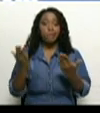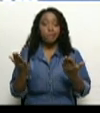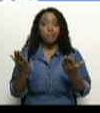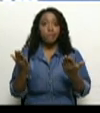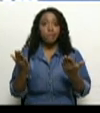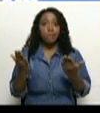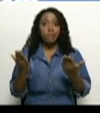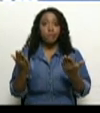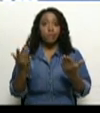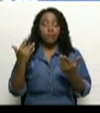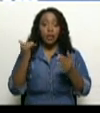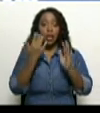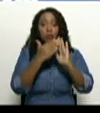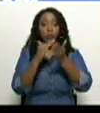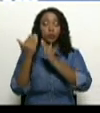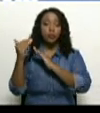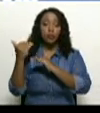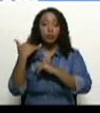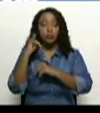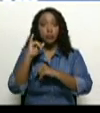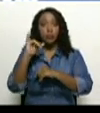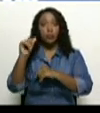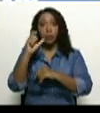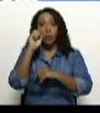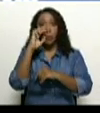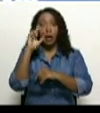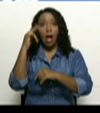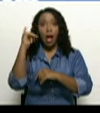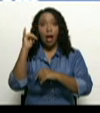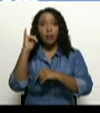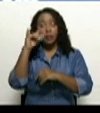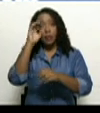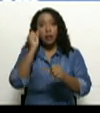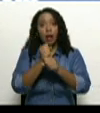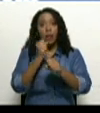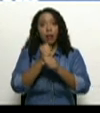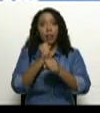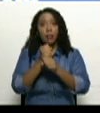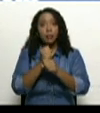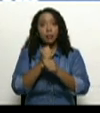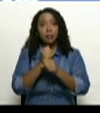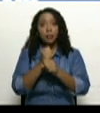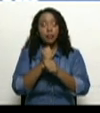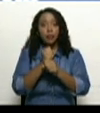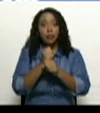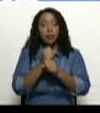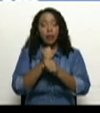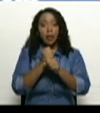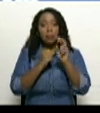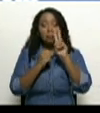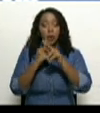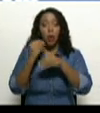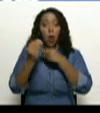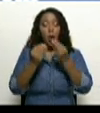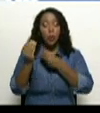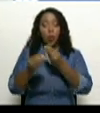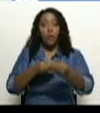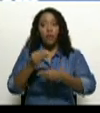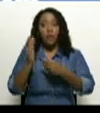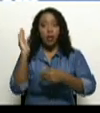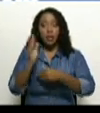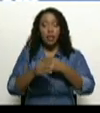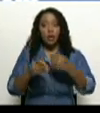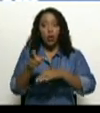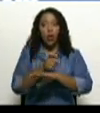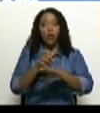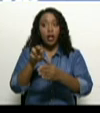Popular para Comuna, Jorge Arreaza, destacó la necesidad de seguir trabajando junto al pueblo, como lo viene haciendo el gobierno revolucionario, quienes son los que conocen cuáles